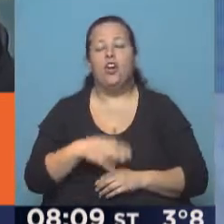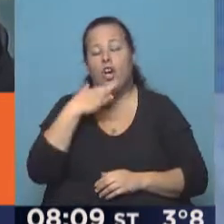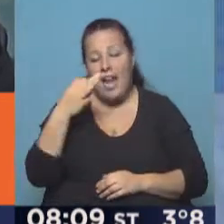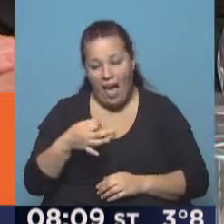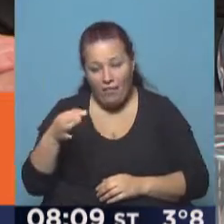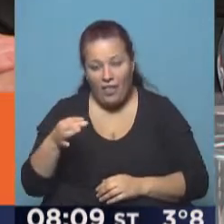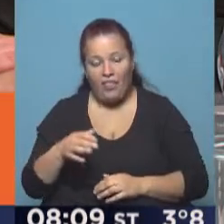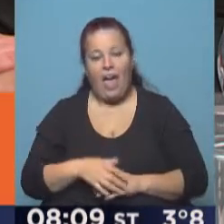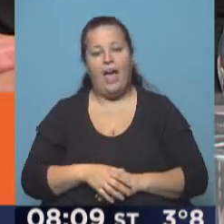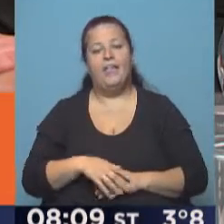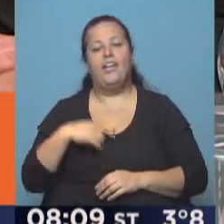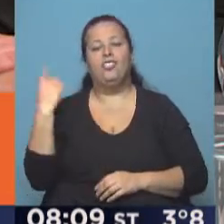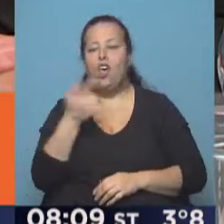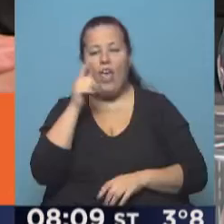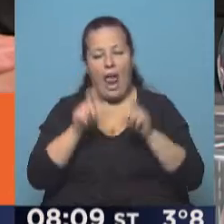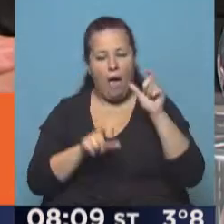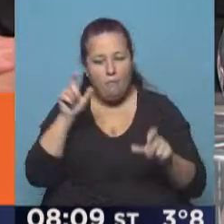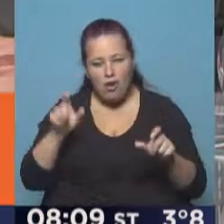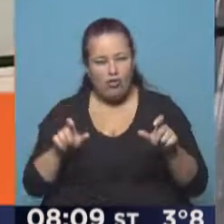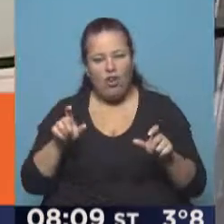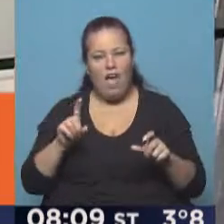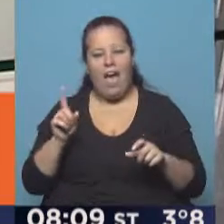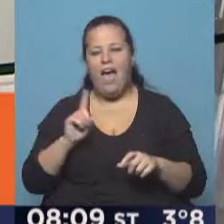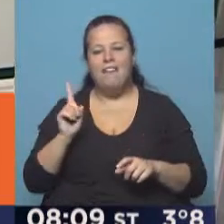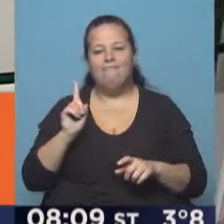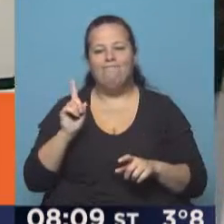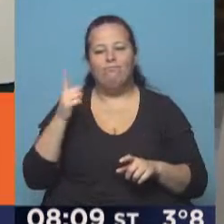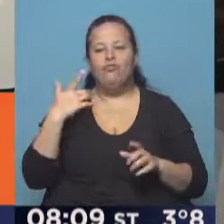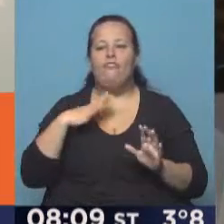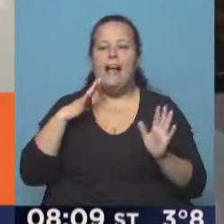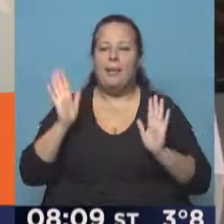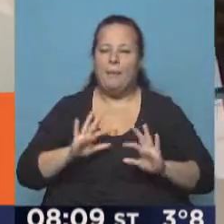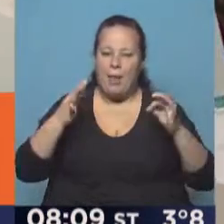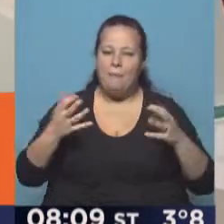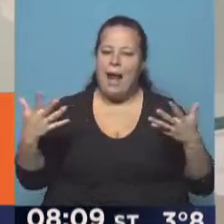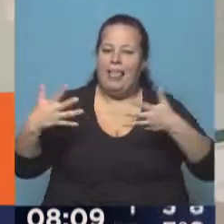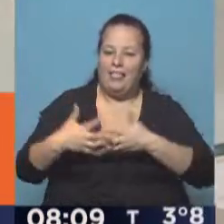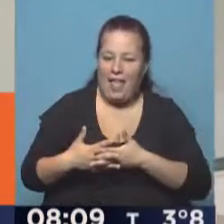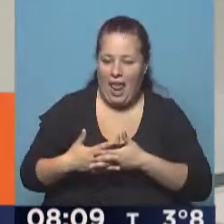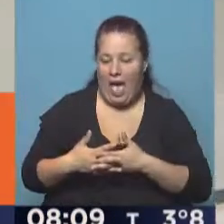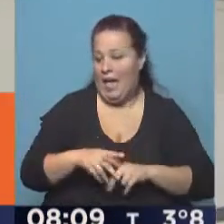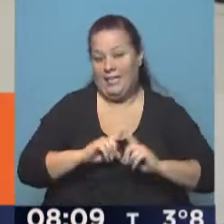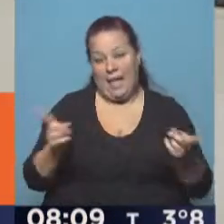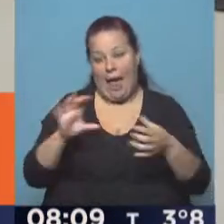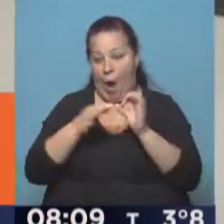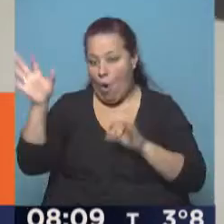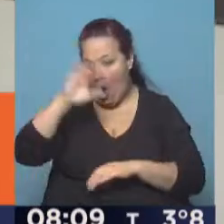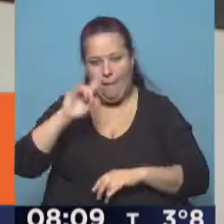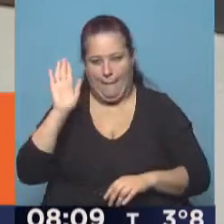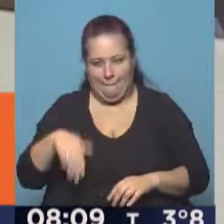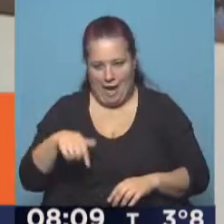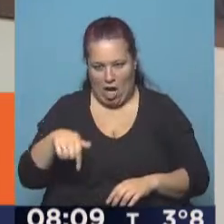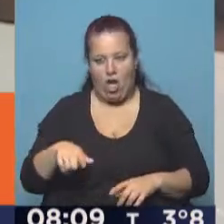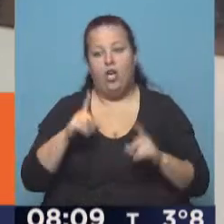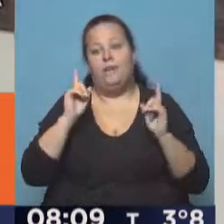es que la sociedad no está muy bien preparada para integrarlos, claro. ¿no? Menos en Europa en este momento.